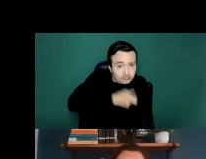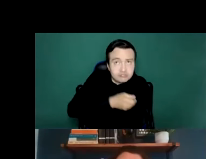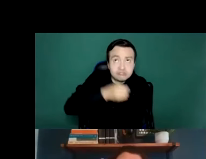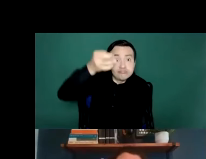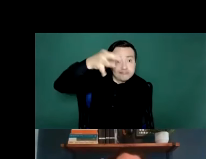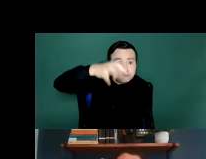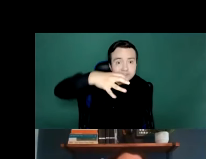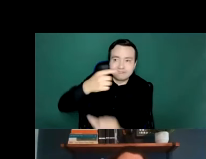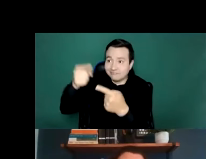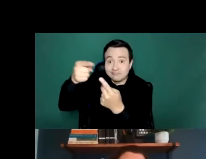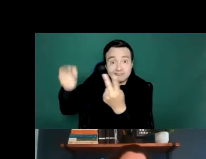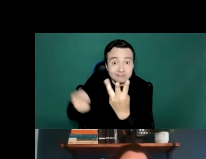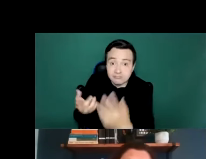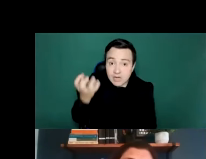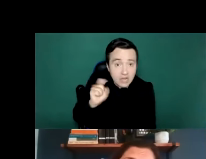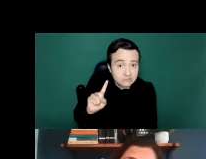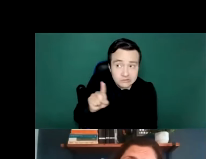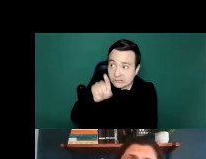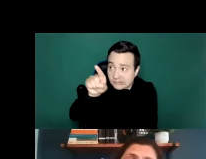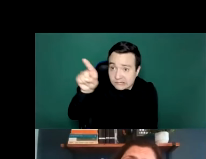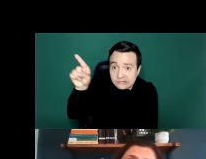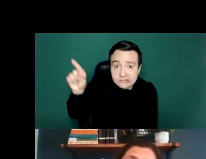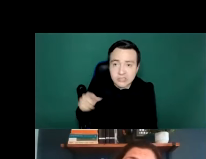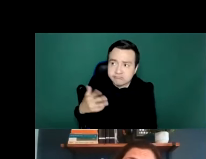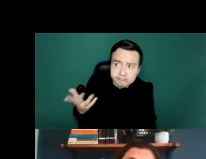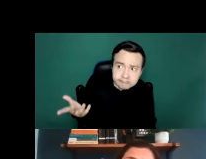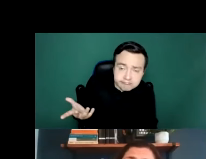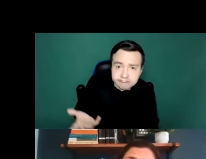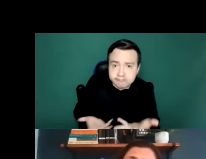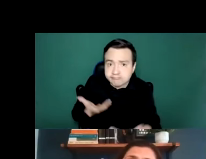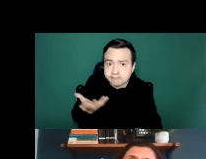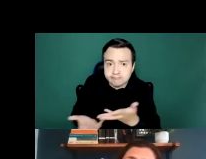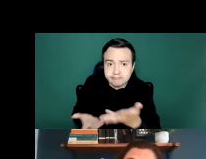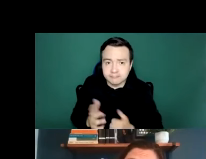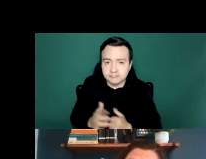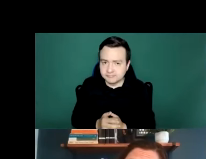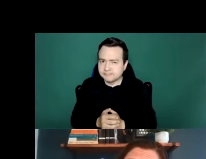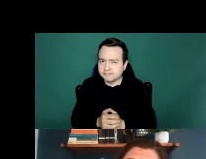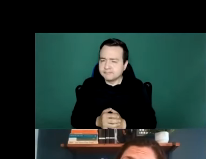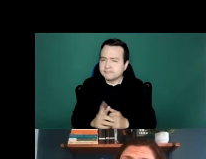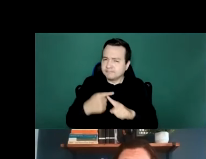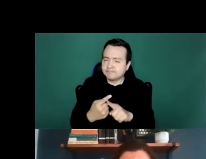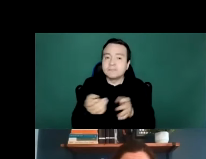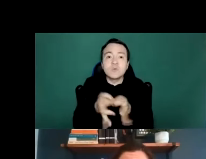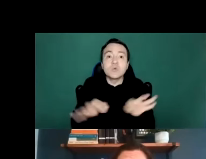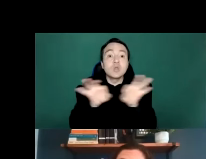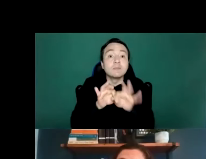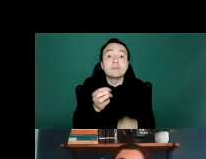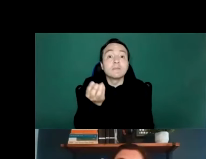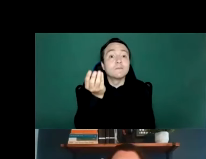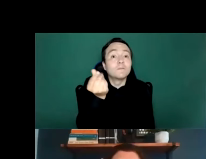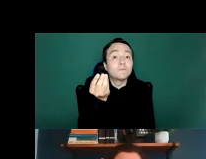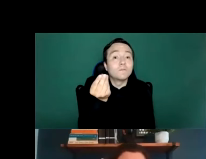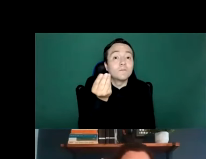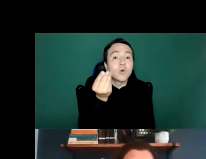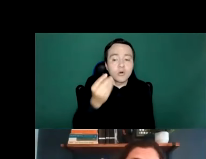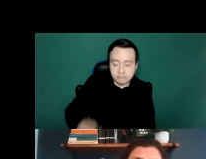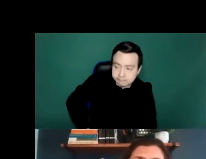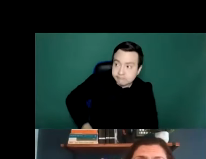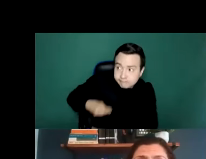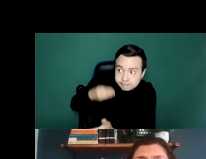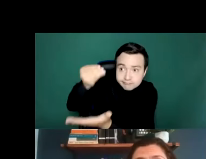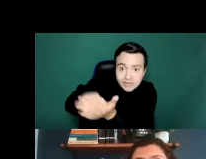que representan la mayoría de las barreras de acceso. Pero también así son importantes las barreras financieras, por falta de plata para no poder pagar